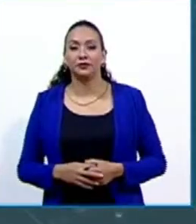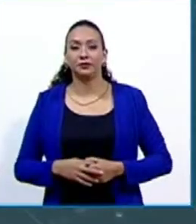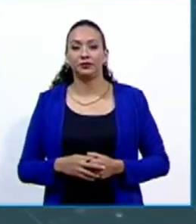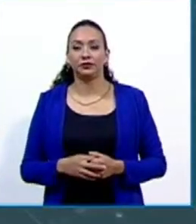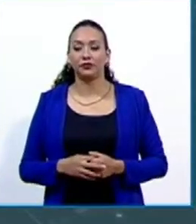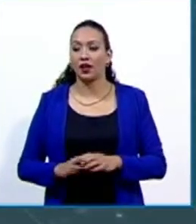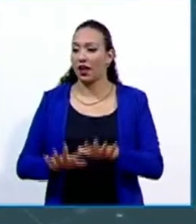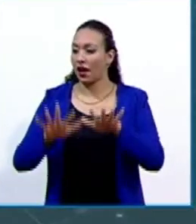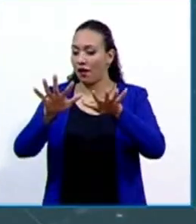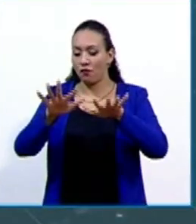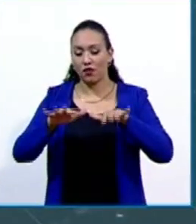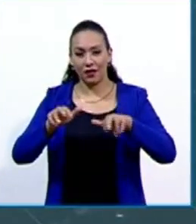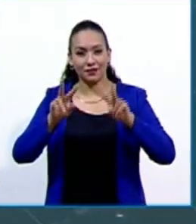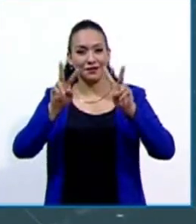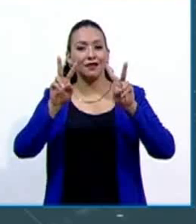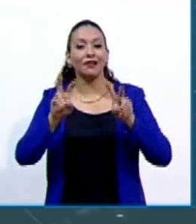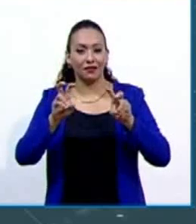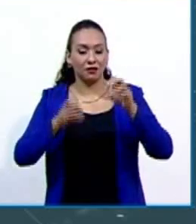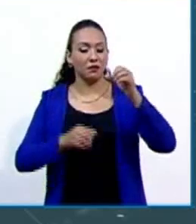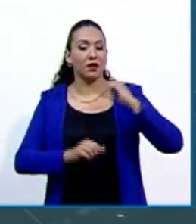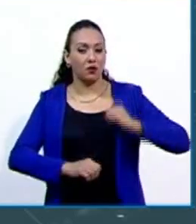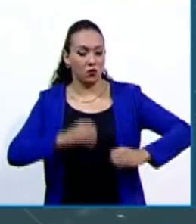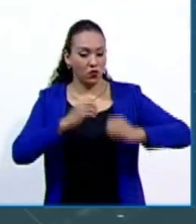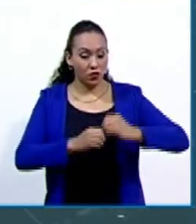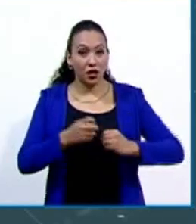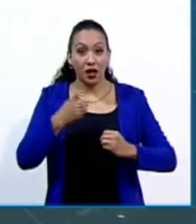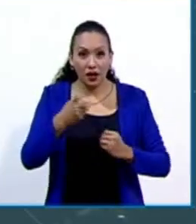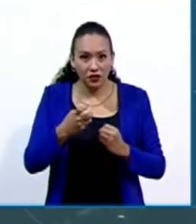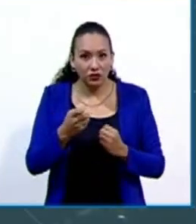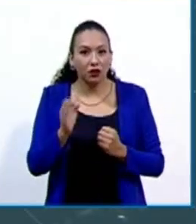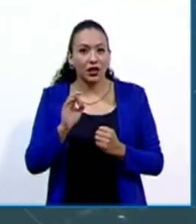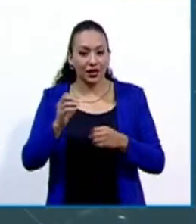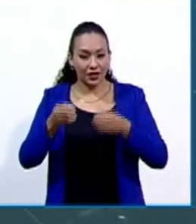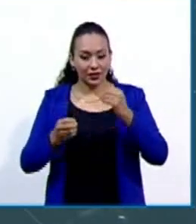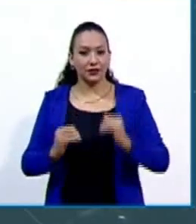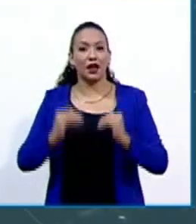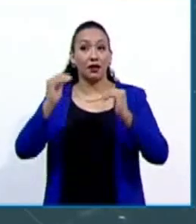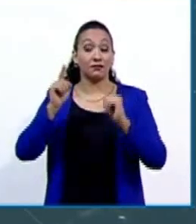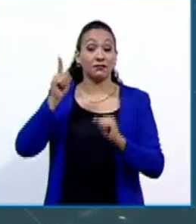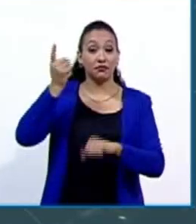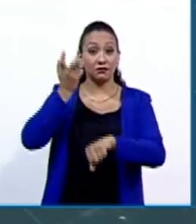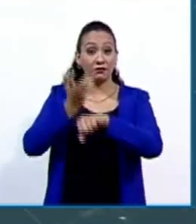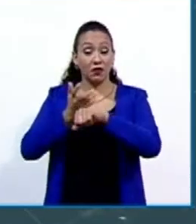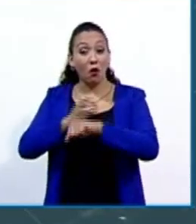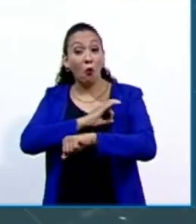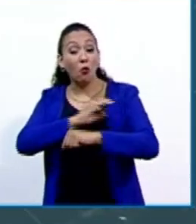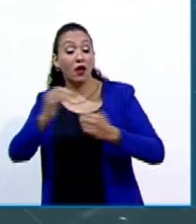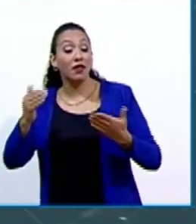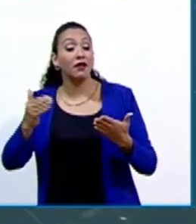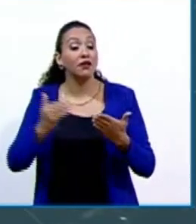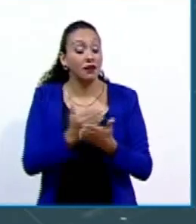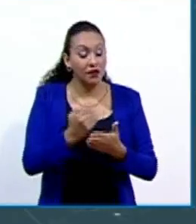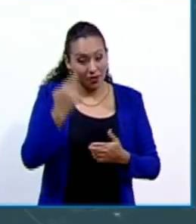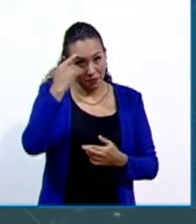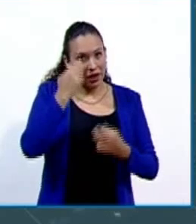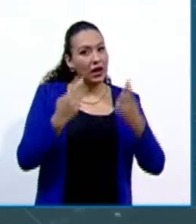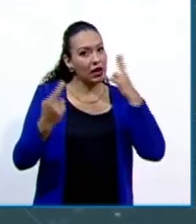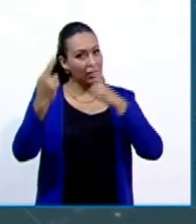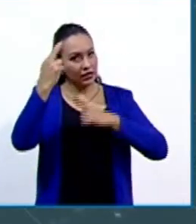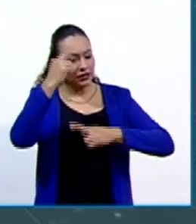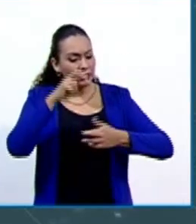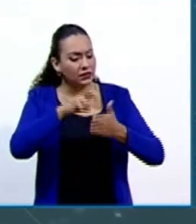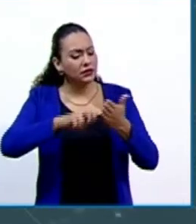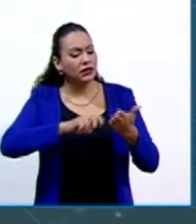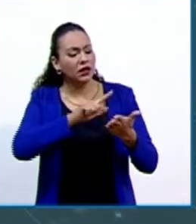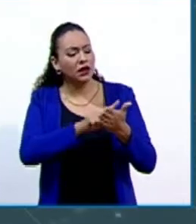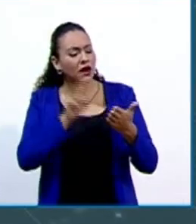Audiencia sobre reforma judicial abre la puerta para que la Corte Interamericana se pronuncie sobre la convencionalidad de dicho